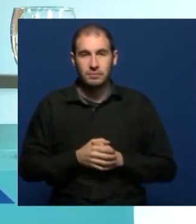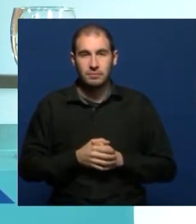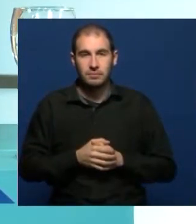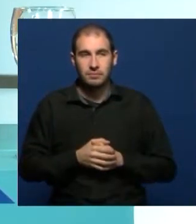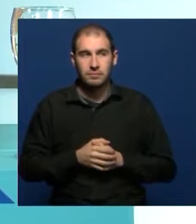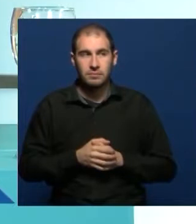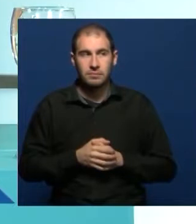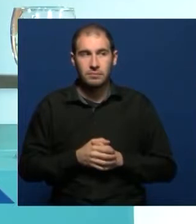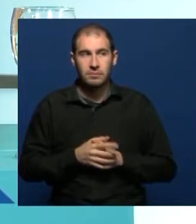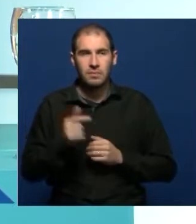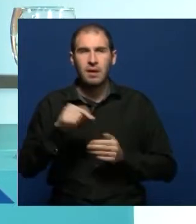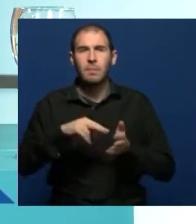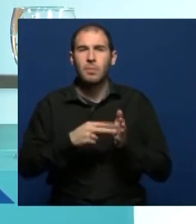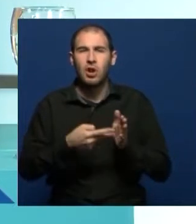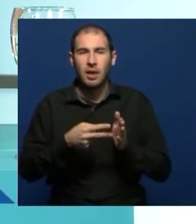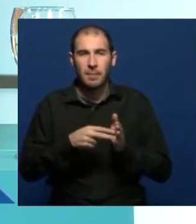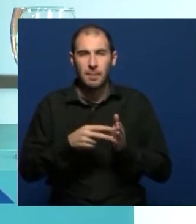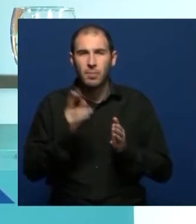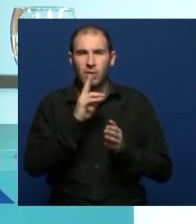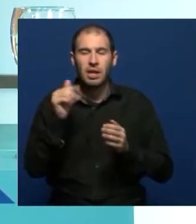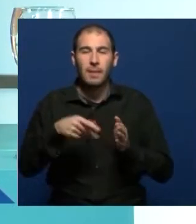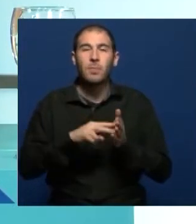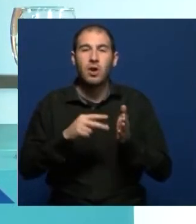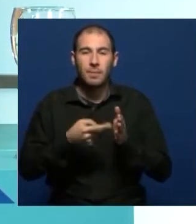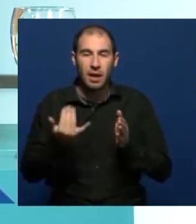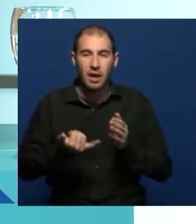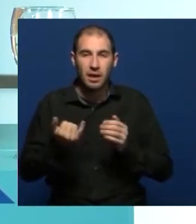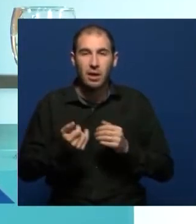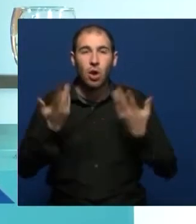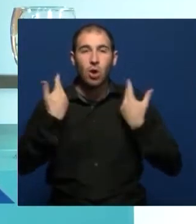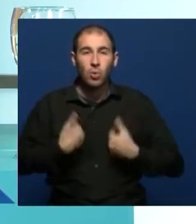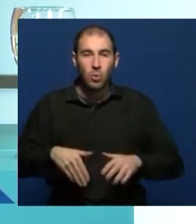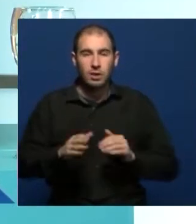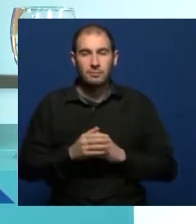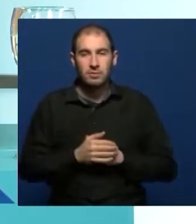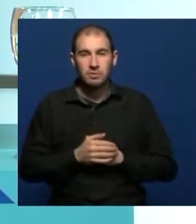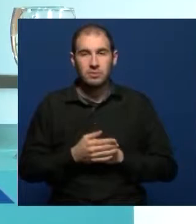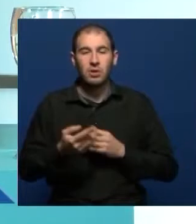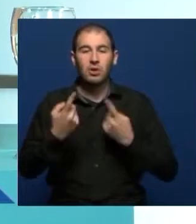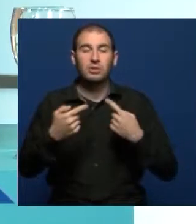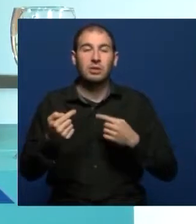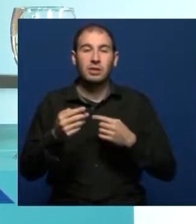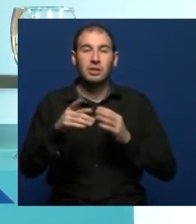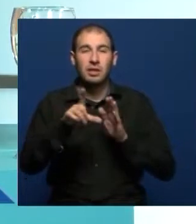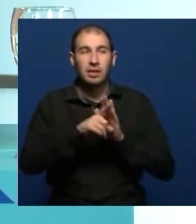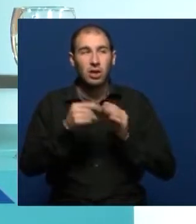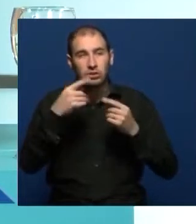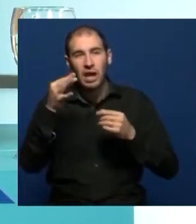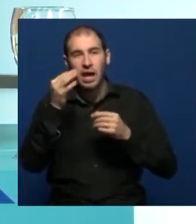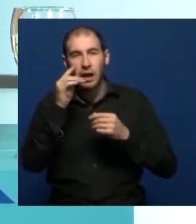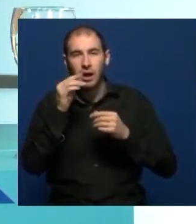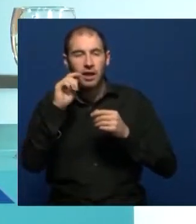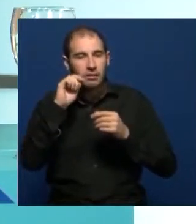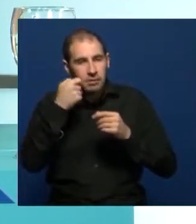Hay muchos problemas, seguimos las mujeres teniendo muchos problemas con los cuerpos, con las exigencias de las normas de belleza, etc.